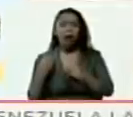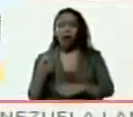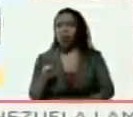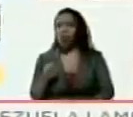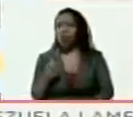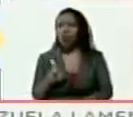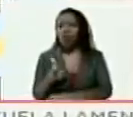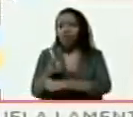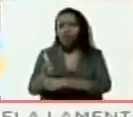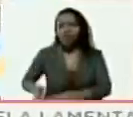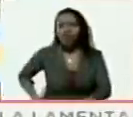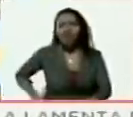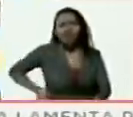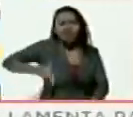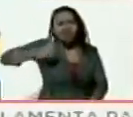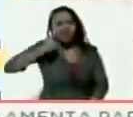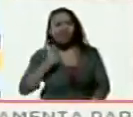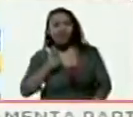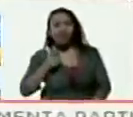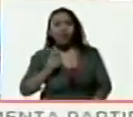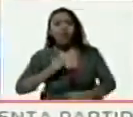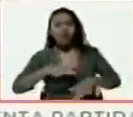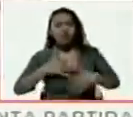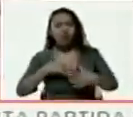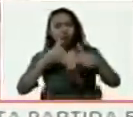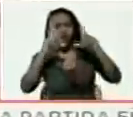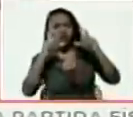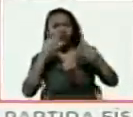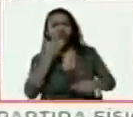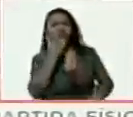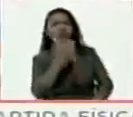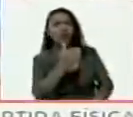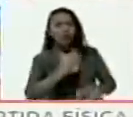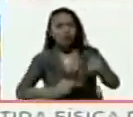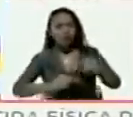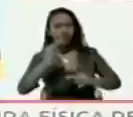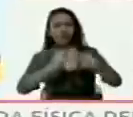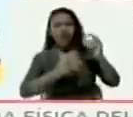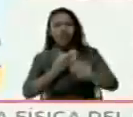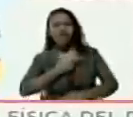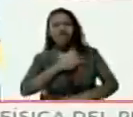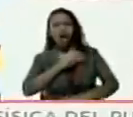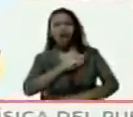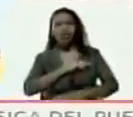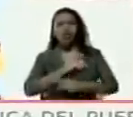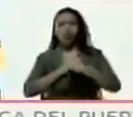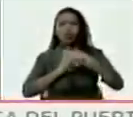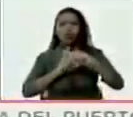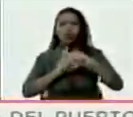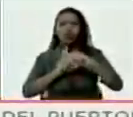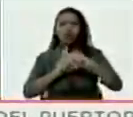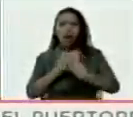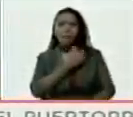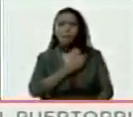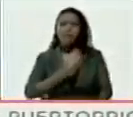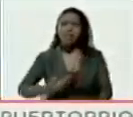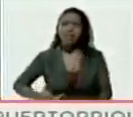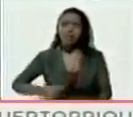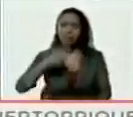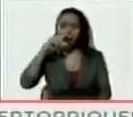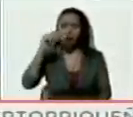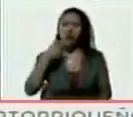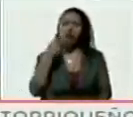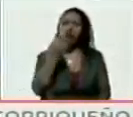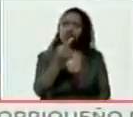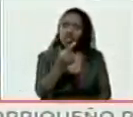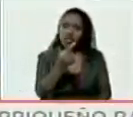un revólver y se le pudiera tomar la foto que permitiera construir el falso positivo. El presidente Maduro se los dijo